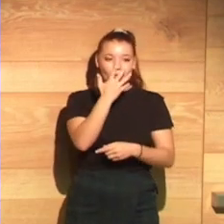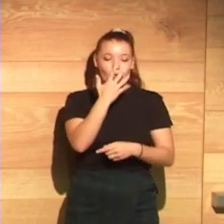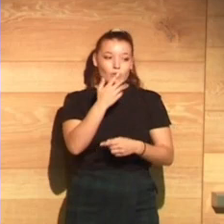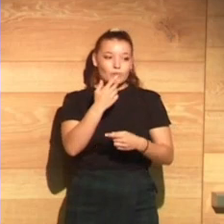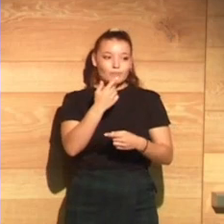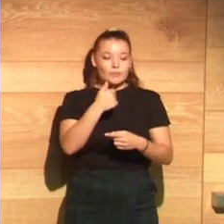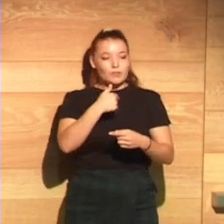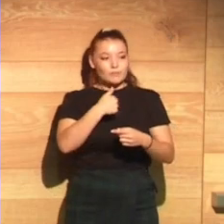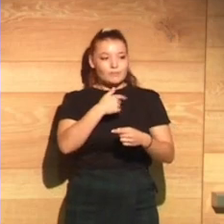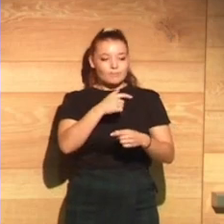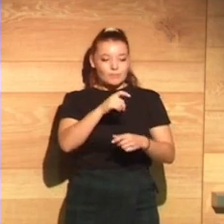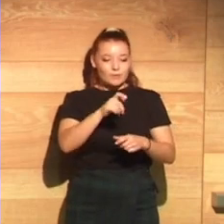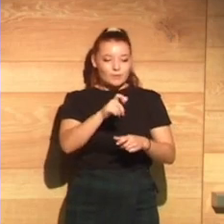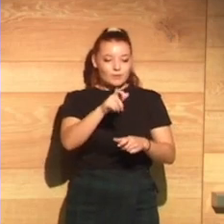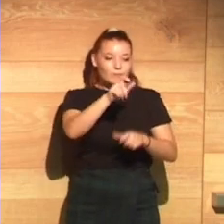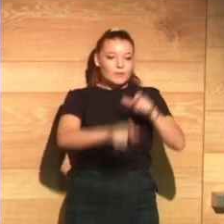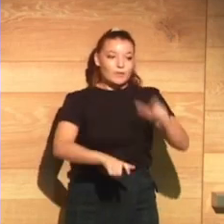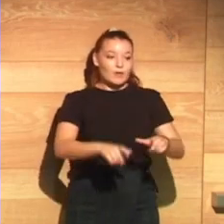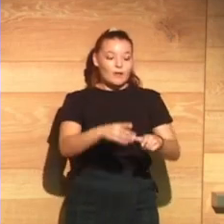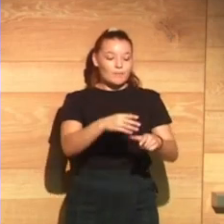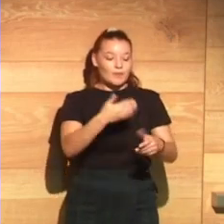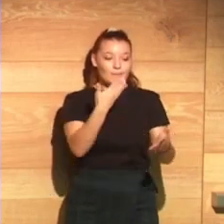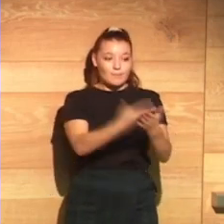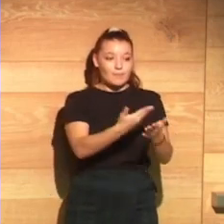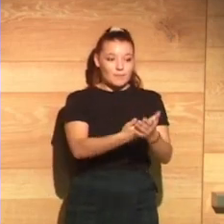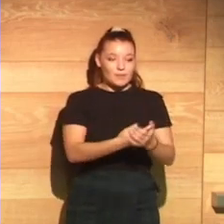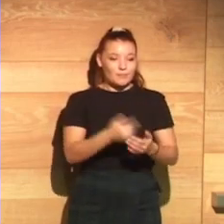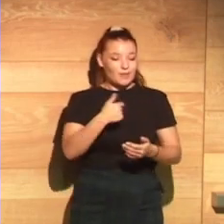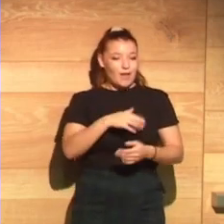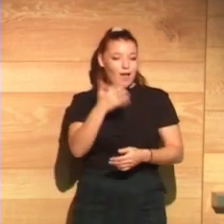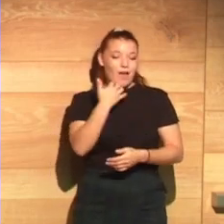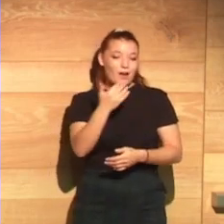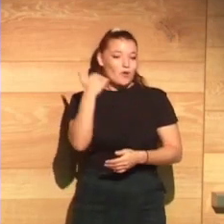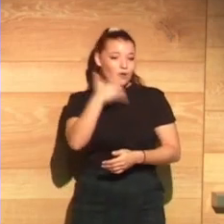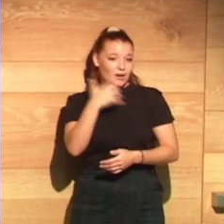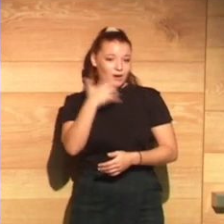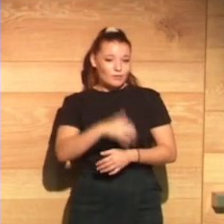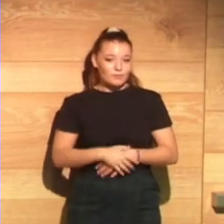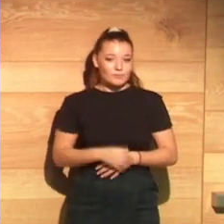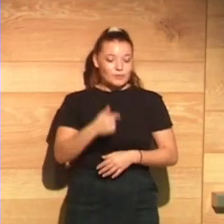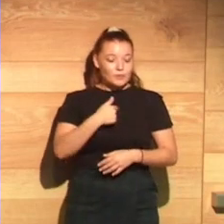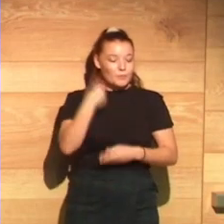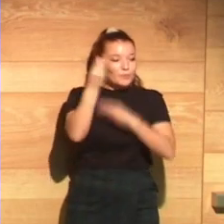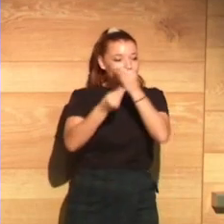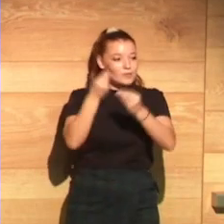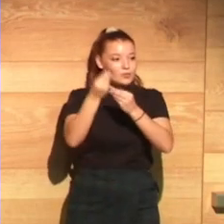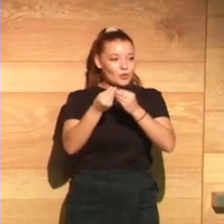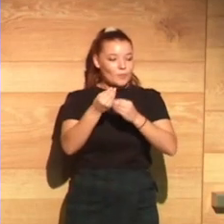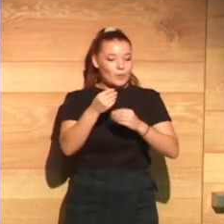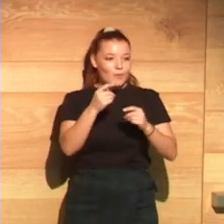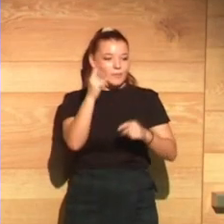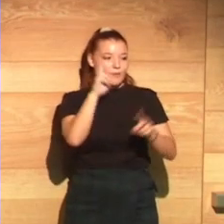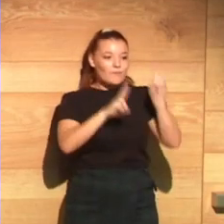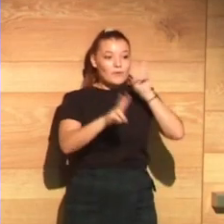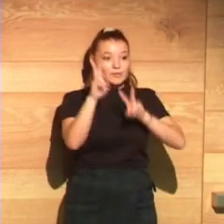personaje me lo pide. Que suena como raro, pero es que, claro, hay que tener en cuenta que yo pienso de una forma muy visual. Entonces,